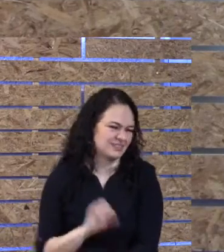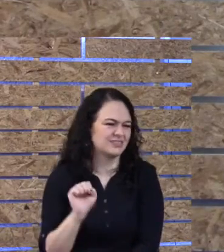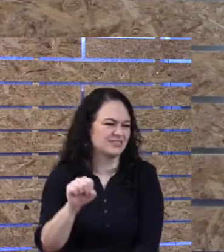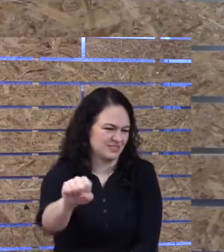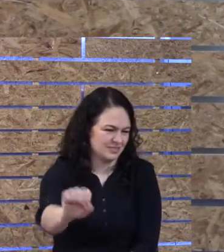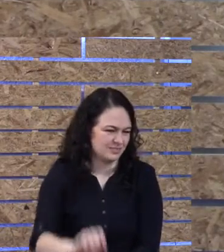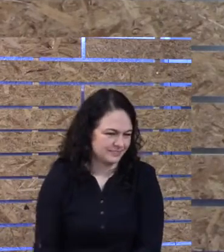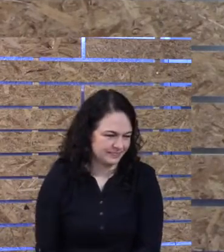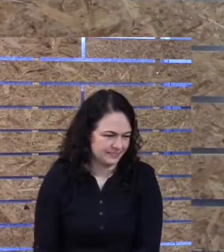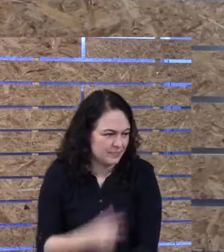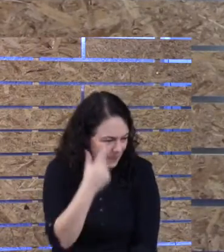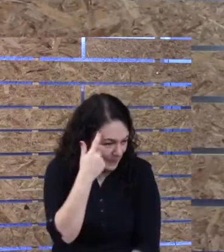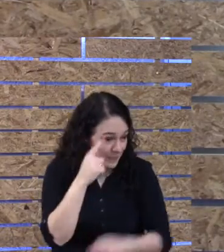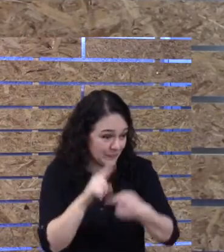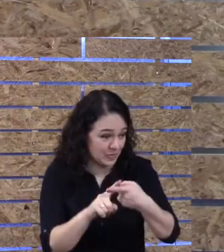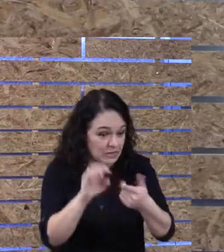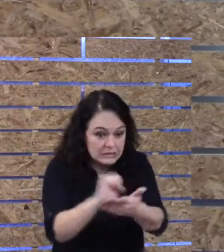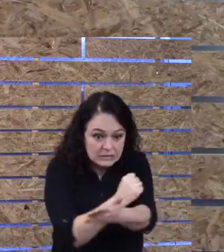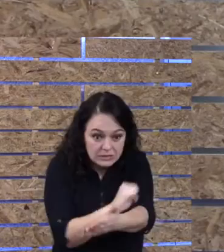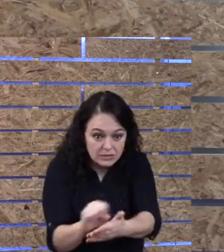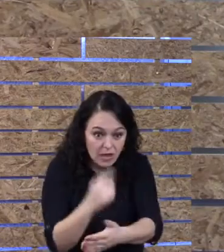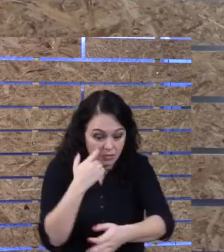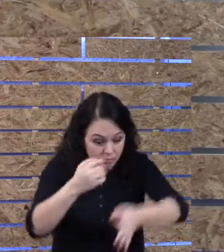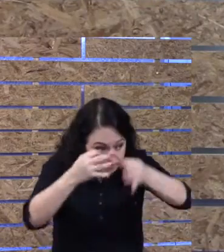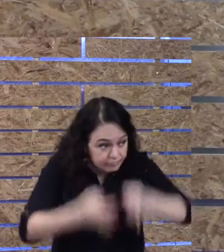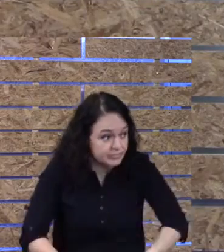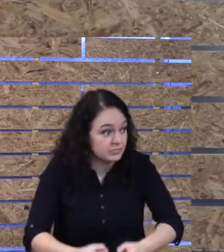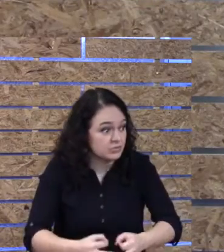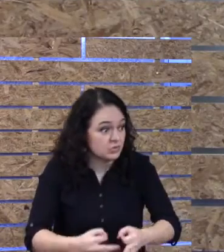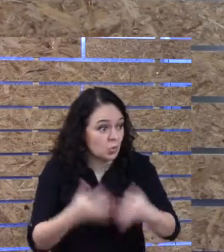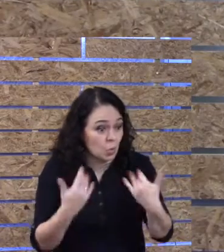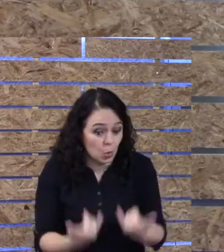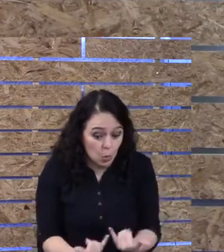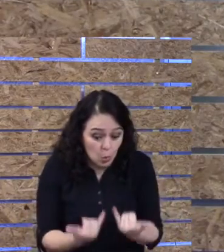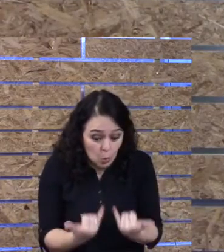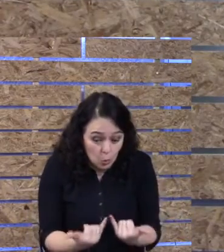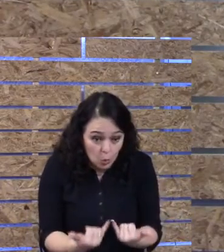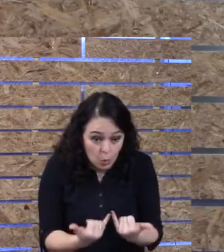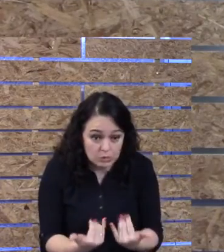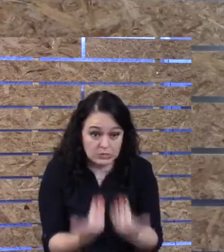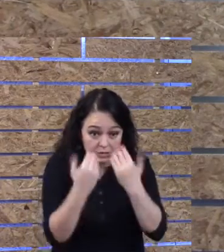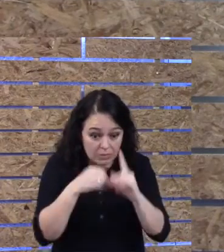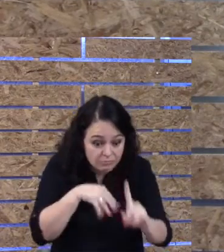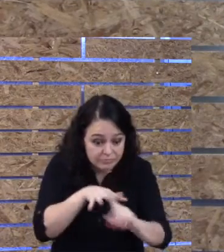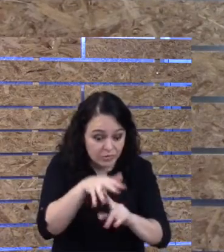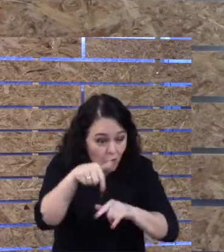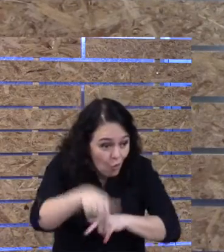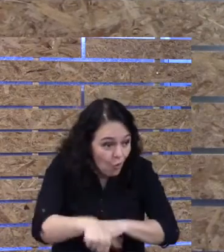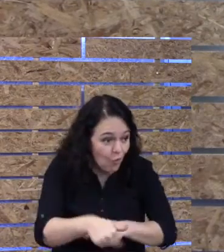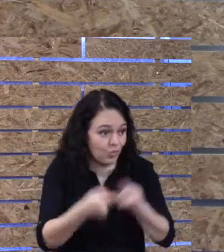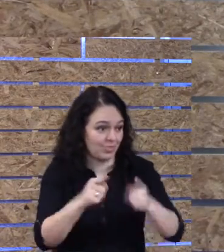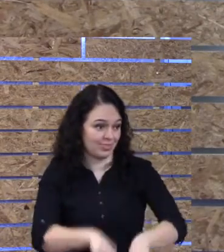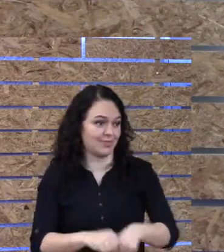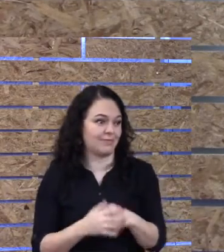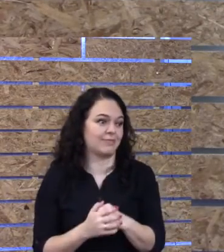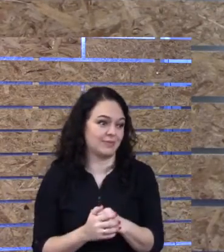Cuando el Salmo es contundentemente dicho en presente, y en futuro.